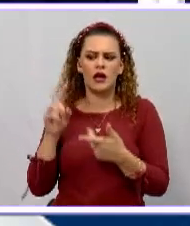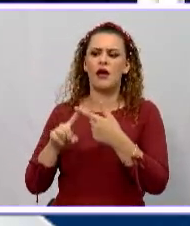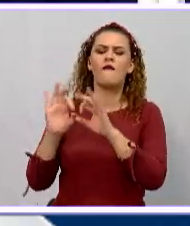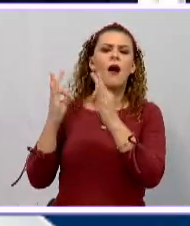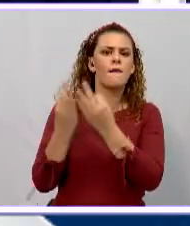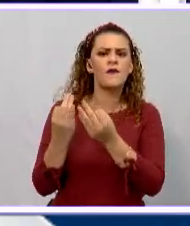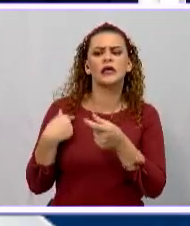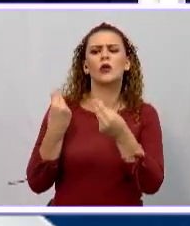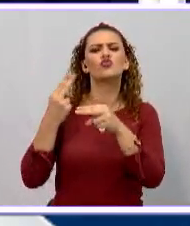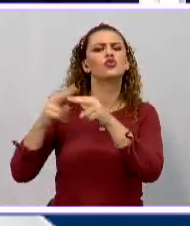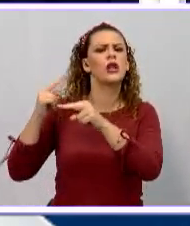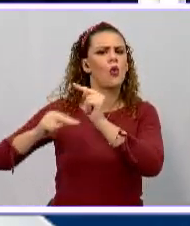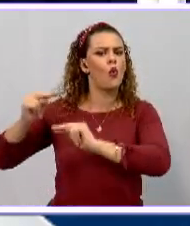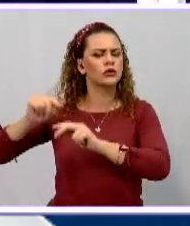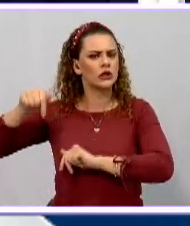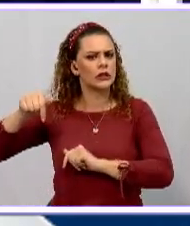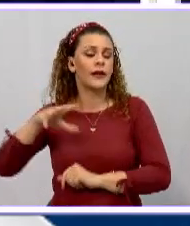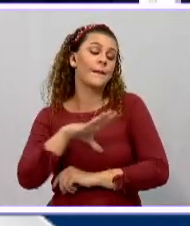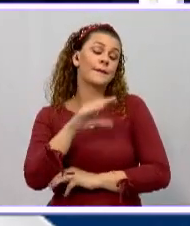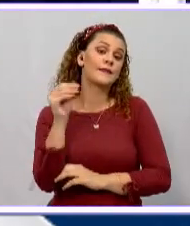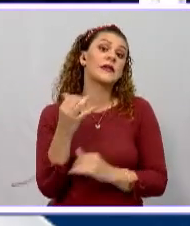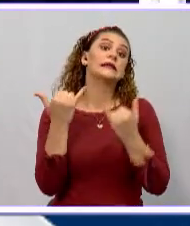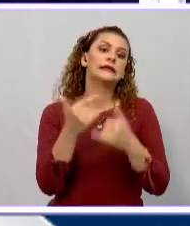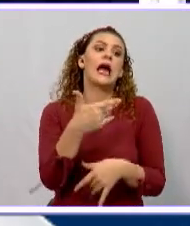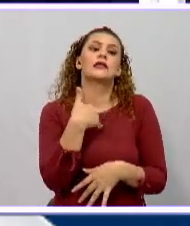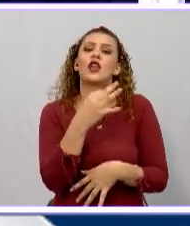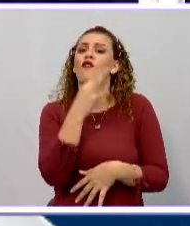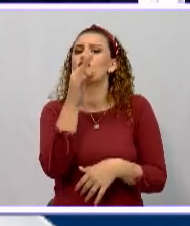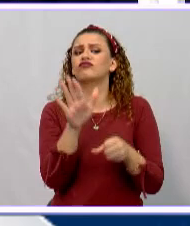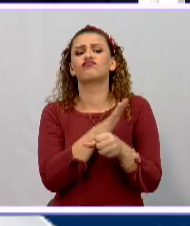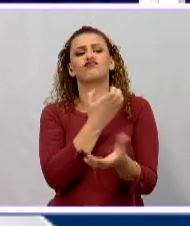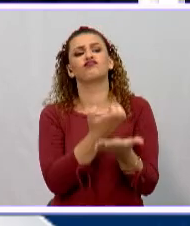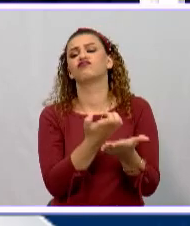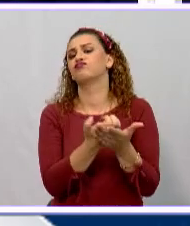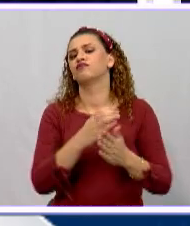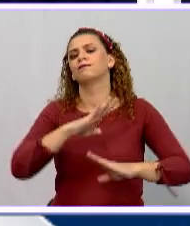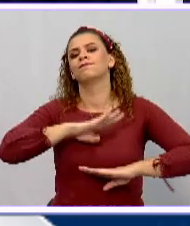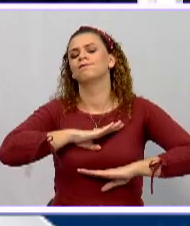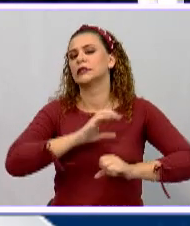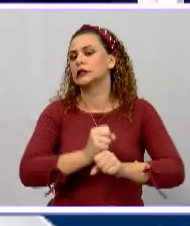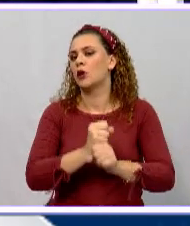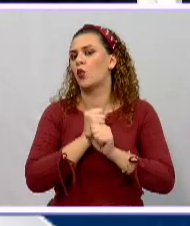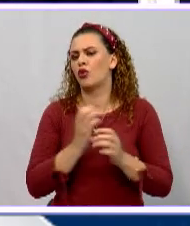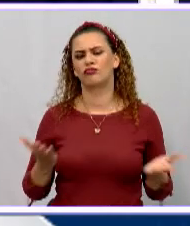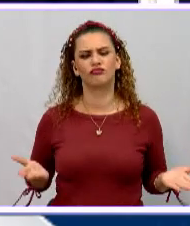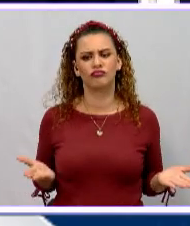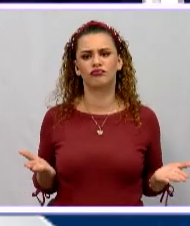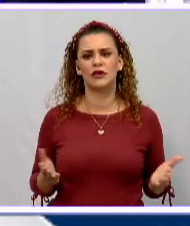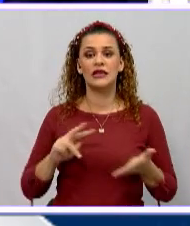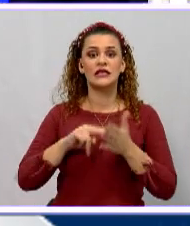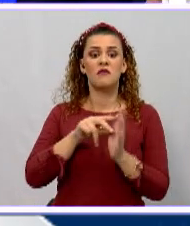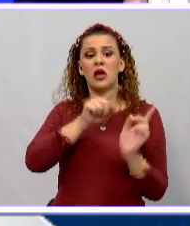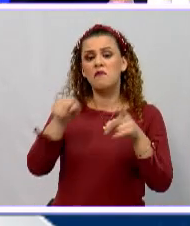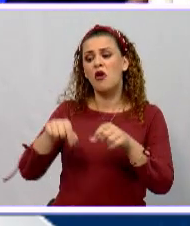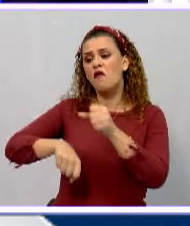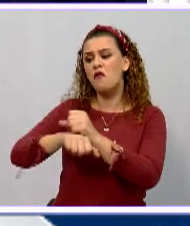además tiene varios negocios aquí y ya él tiene su futuro económico asegurado vendría un fútbol